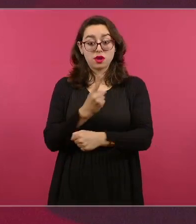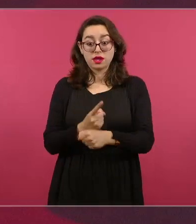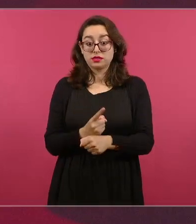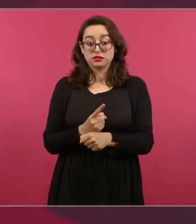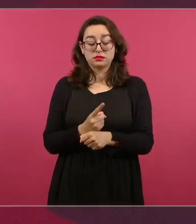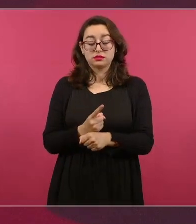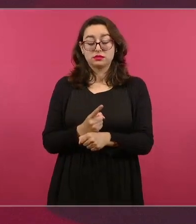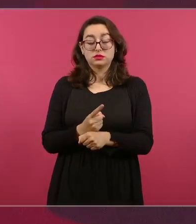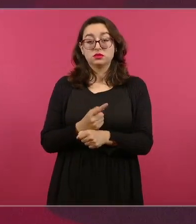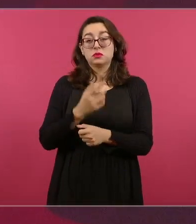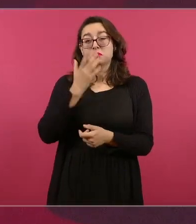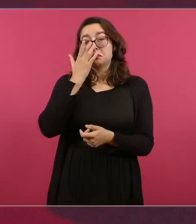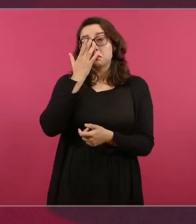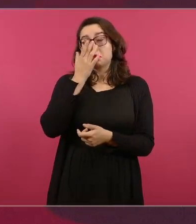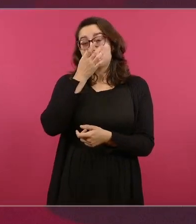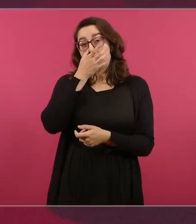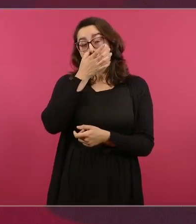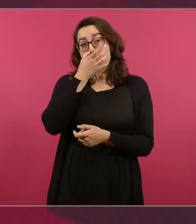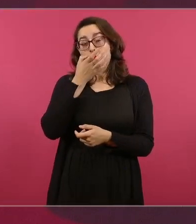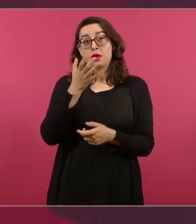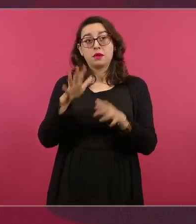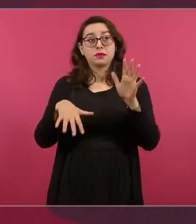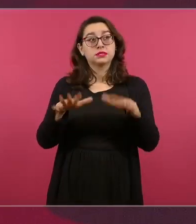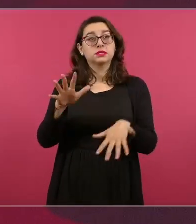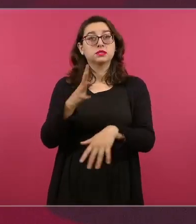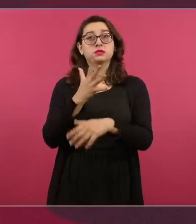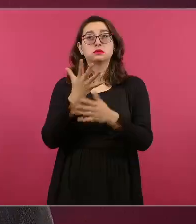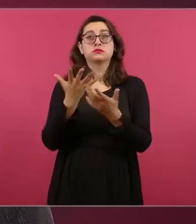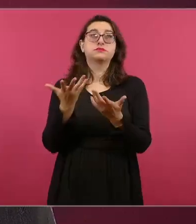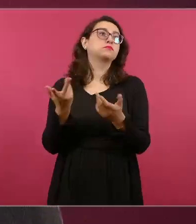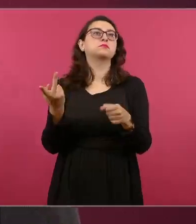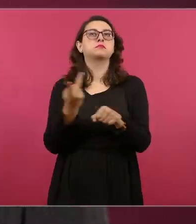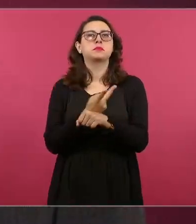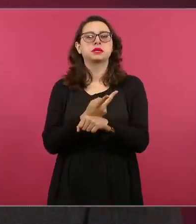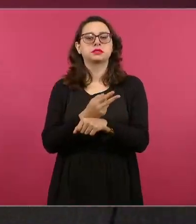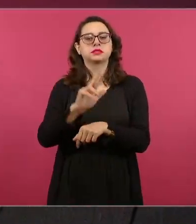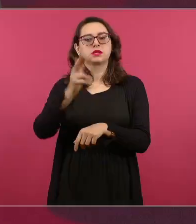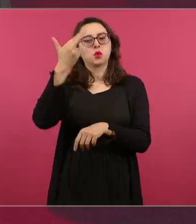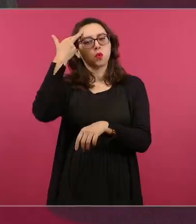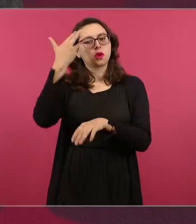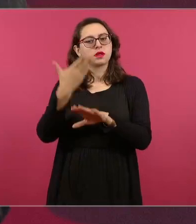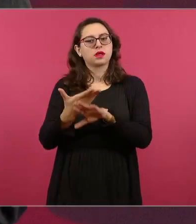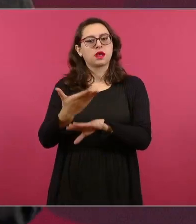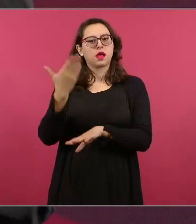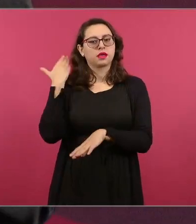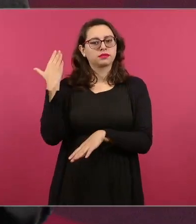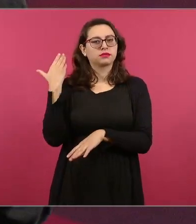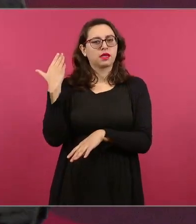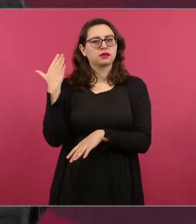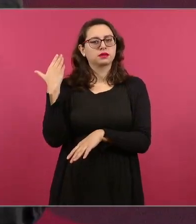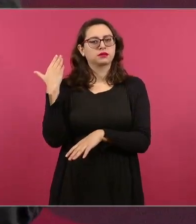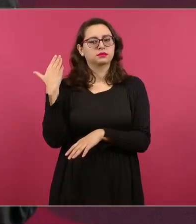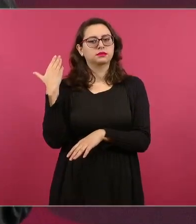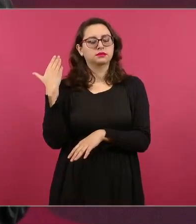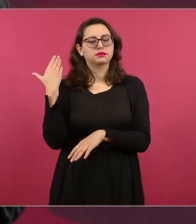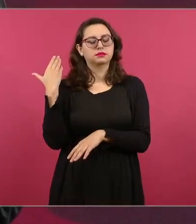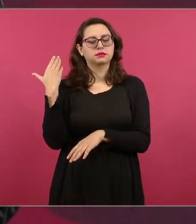es maniqueo, pero es deshonesto lo que nos pasó una vez que